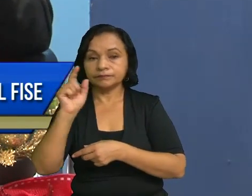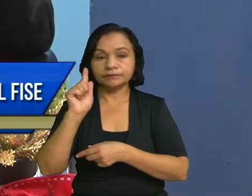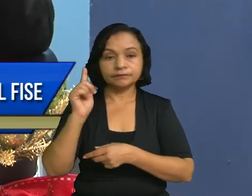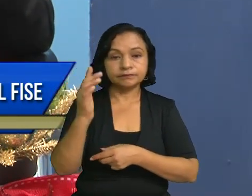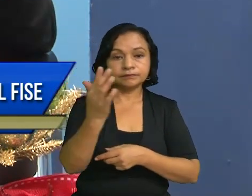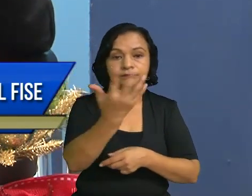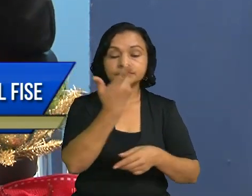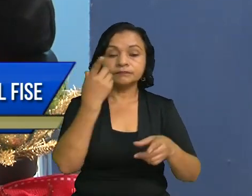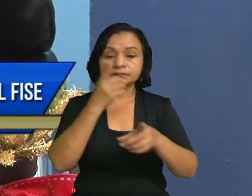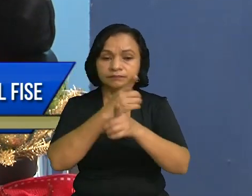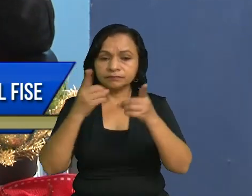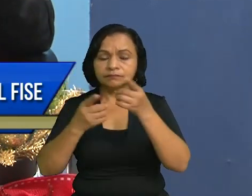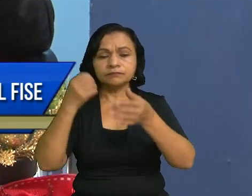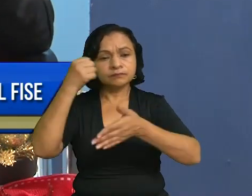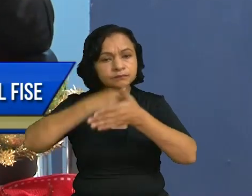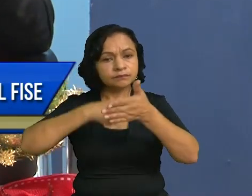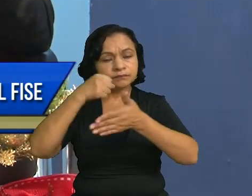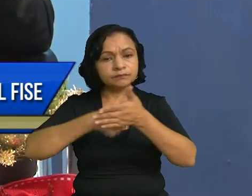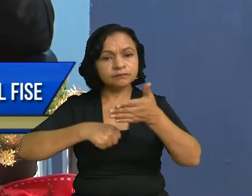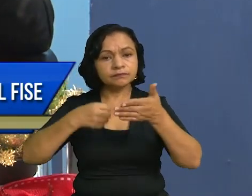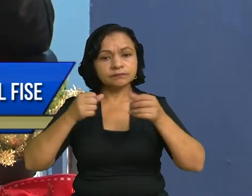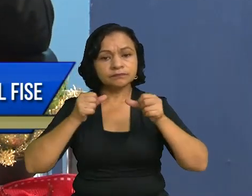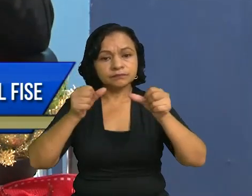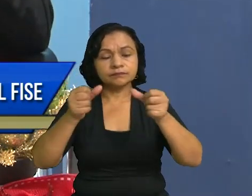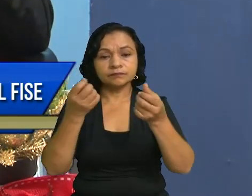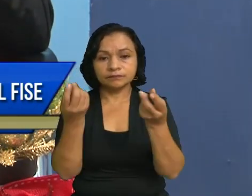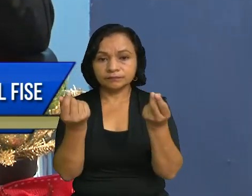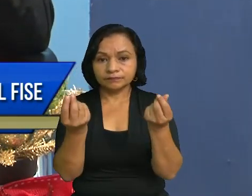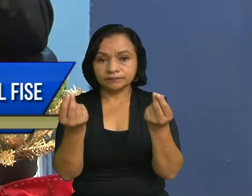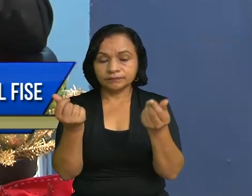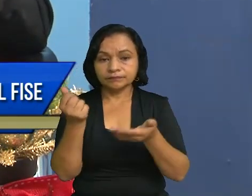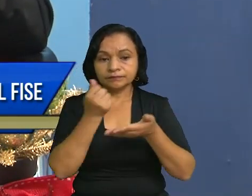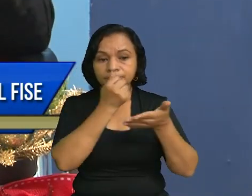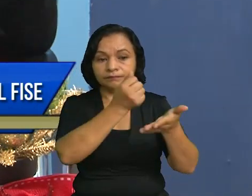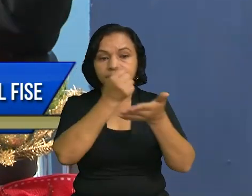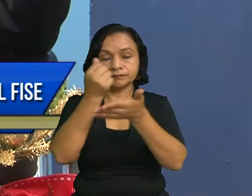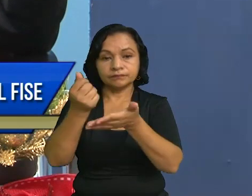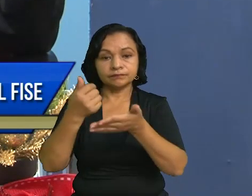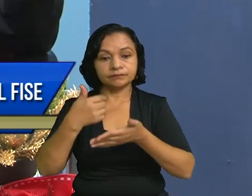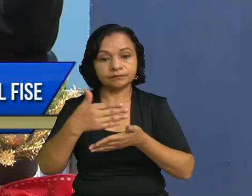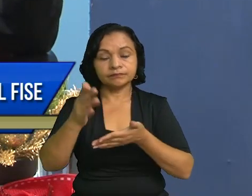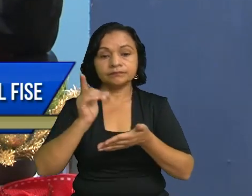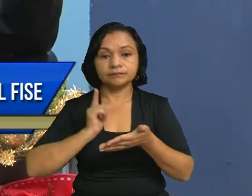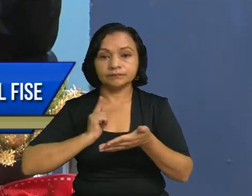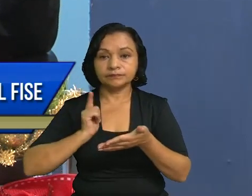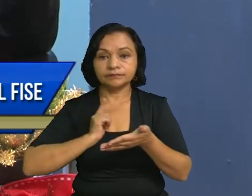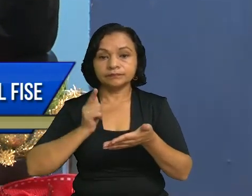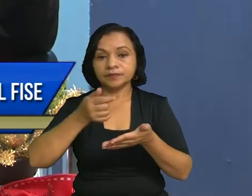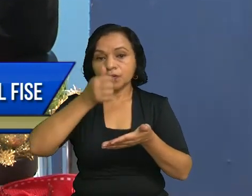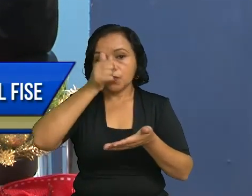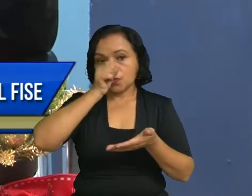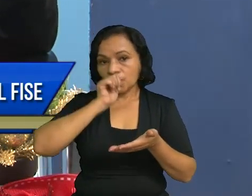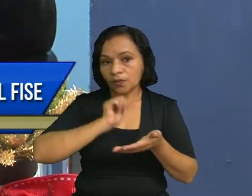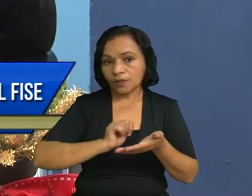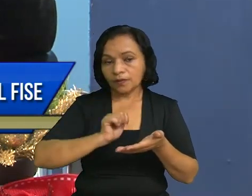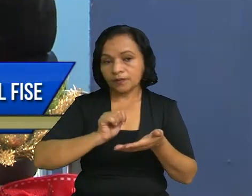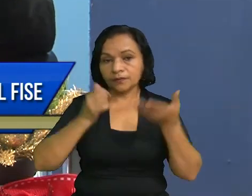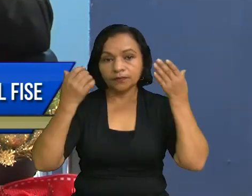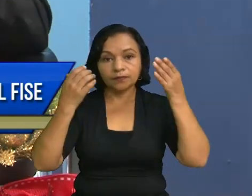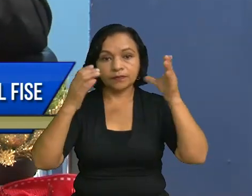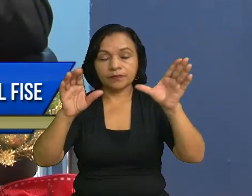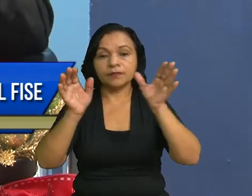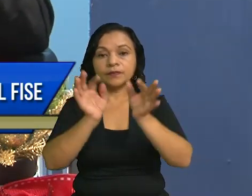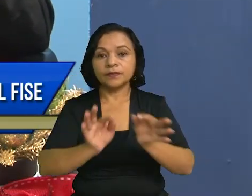tenemos que hacer un esfuerzo para la consecución de los recursos porque cuando nosotros invertimos en agua los impactos son